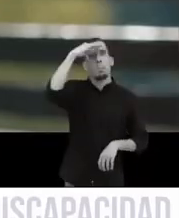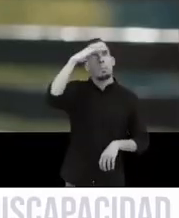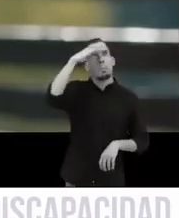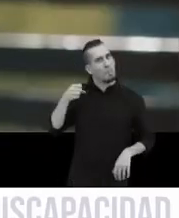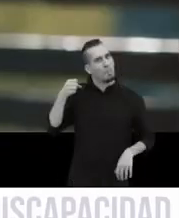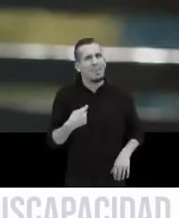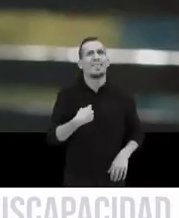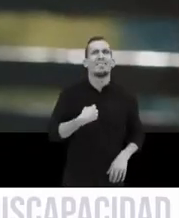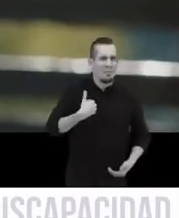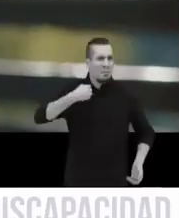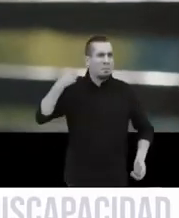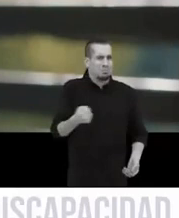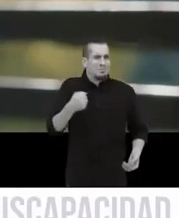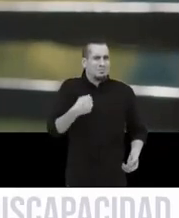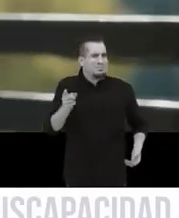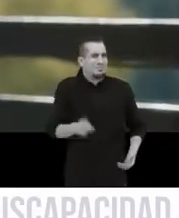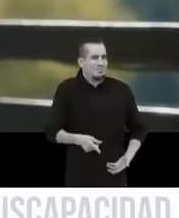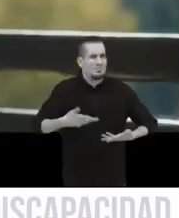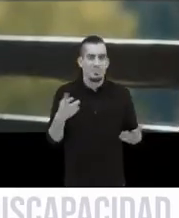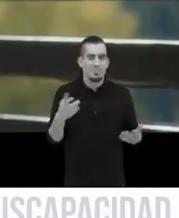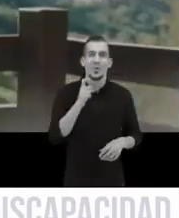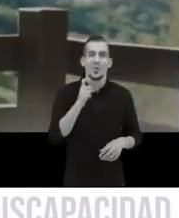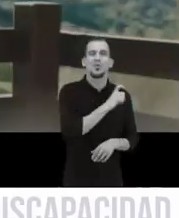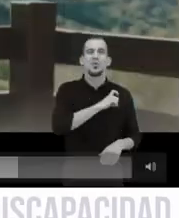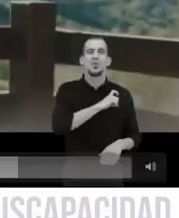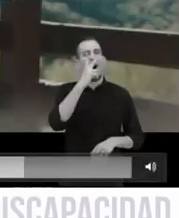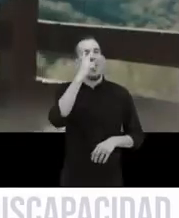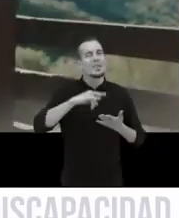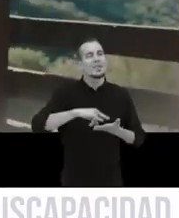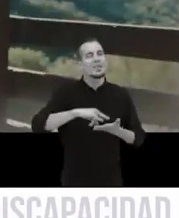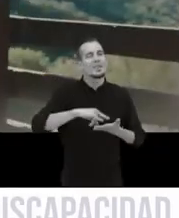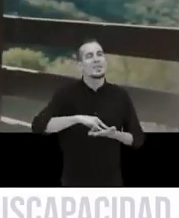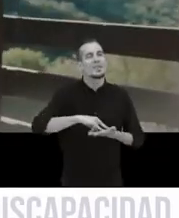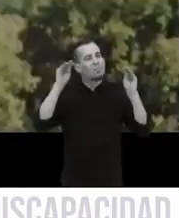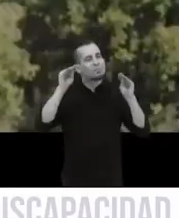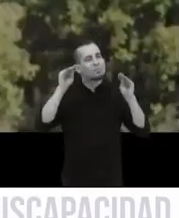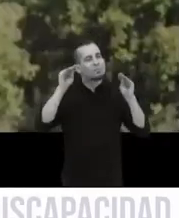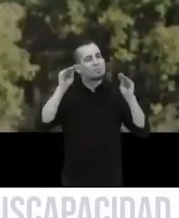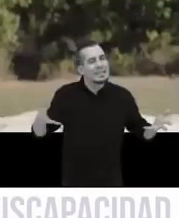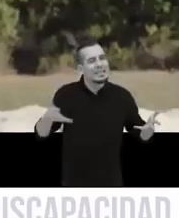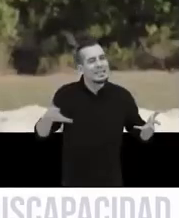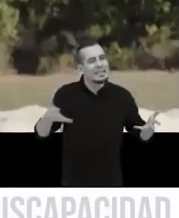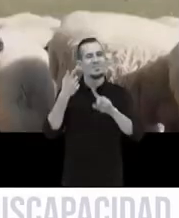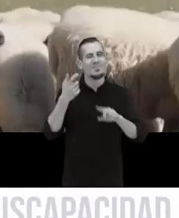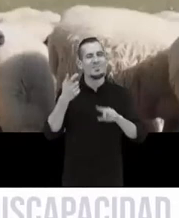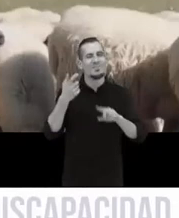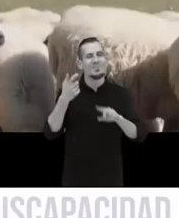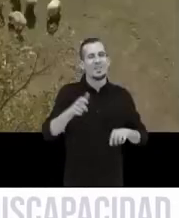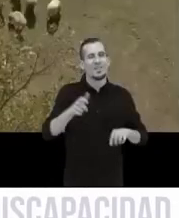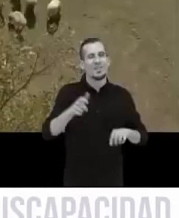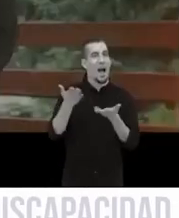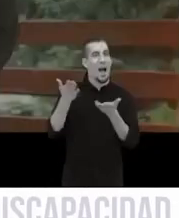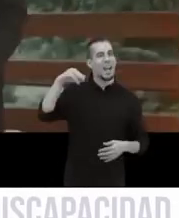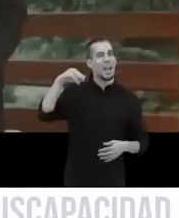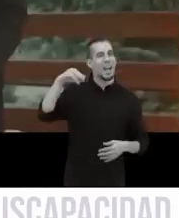y yo también factor en la fundación 11 impulsamos la formación en nuevas tecnologías para que más personas